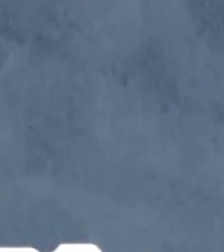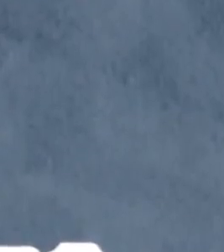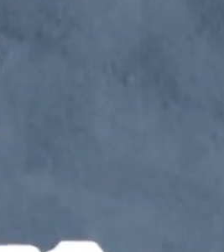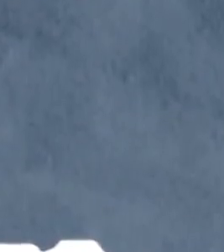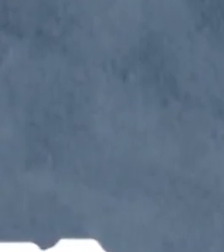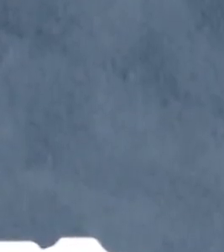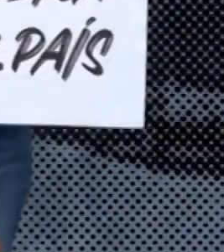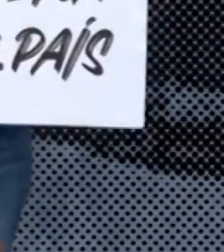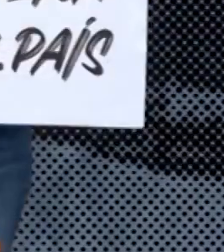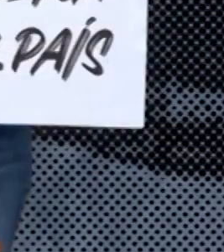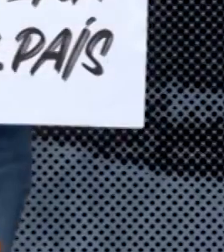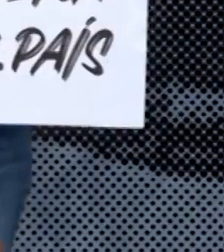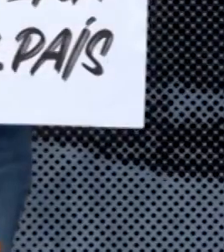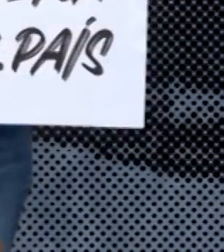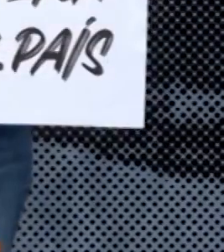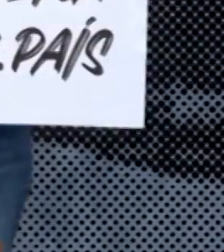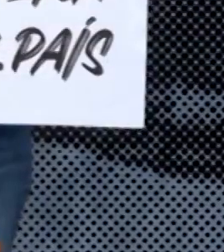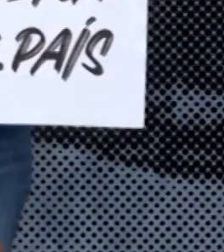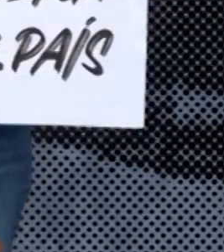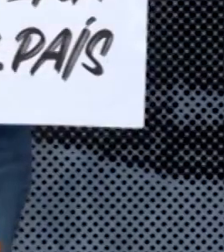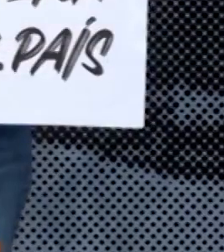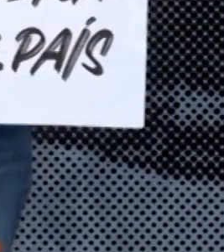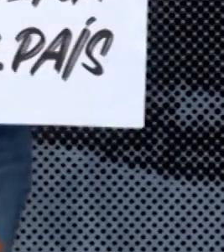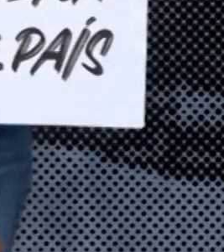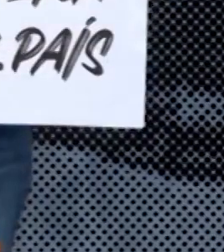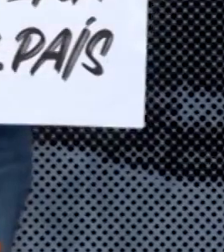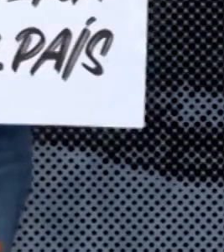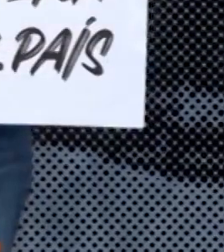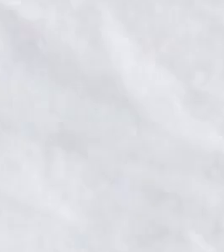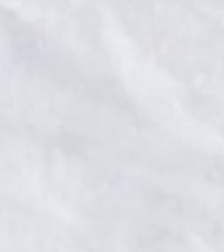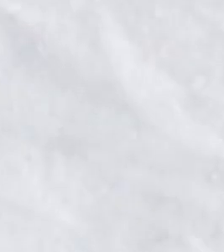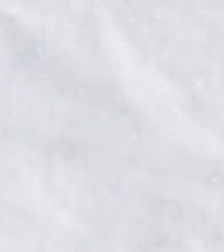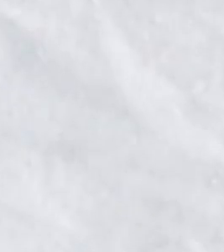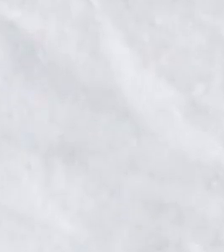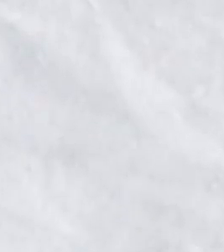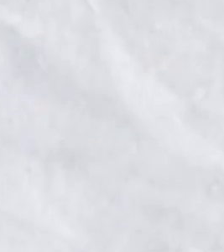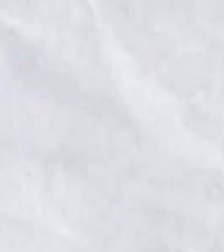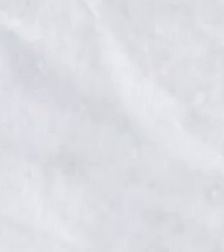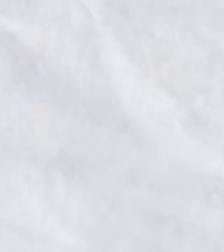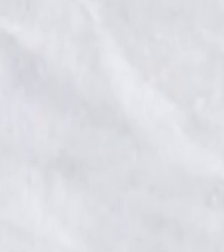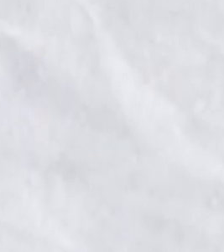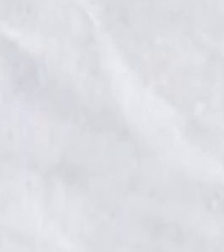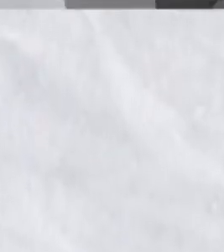Presenta FENAPES. Compromiso 6+1. Hagamos un trato por la educación pública.